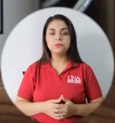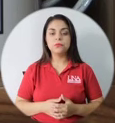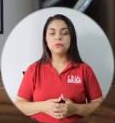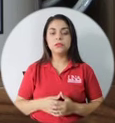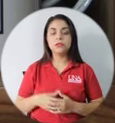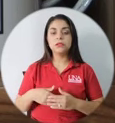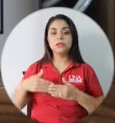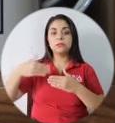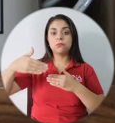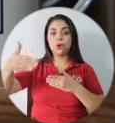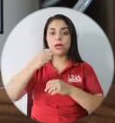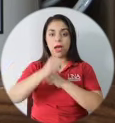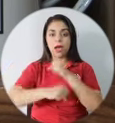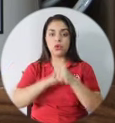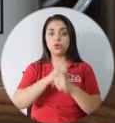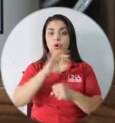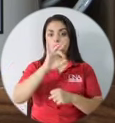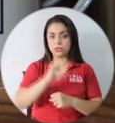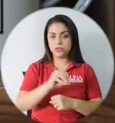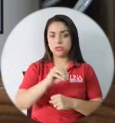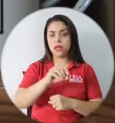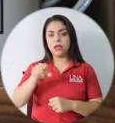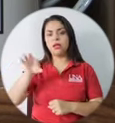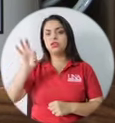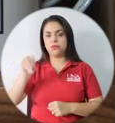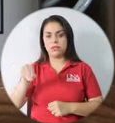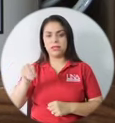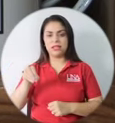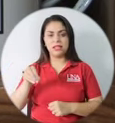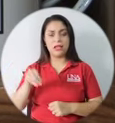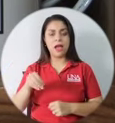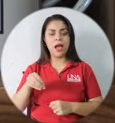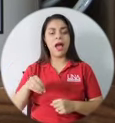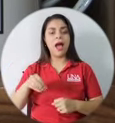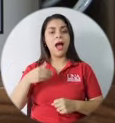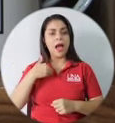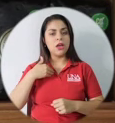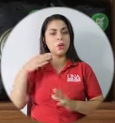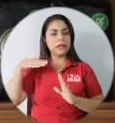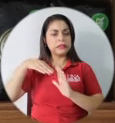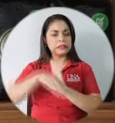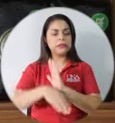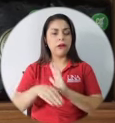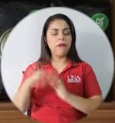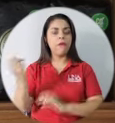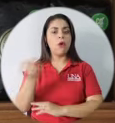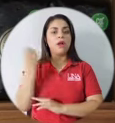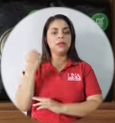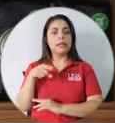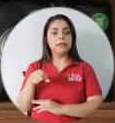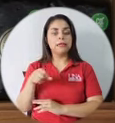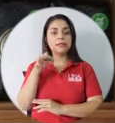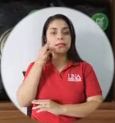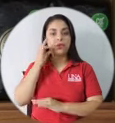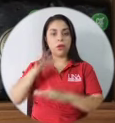Cuando hacia los años 80, 90, a partir de una crisis fuerte que tuvo el sector, ¿verdad? El sector